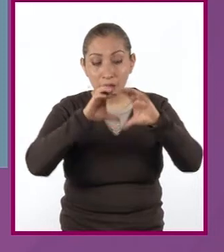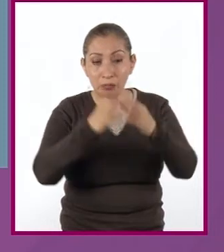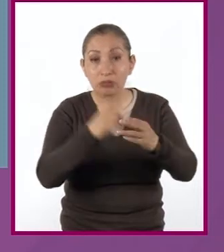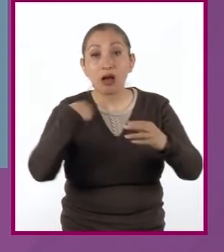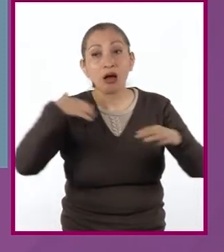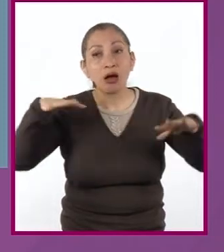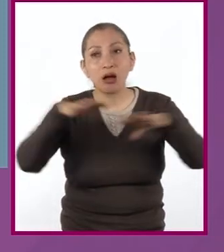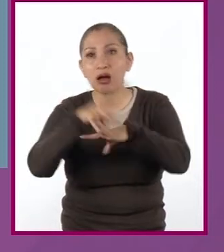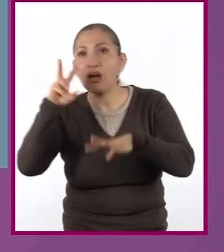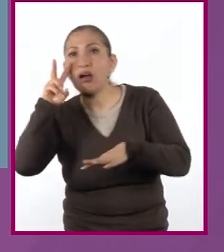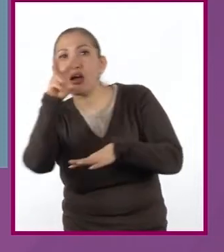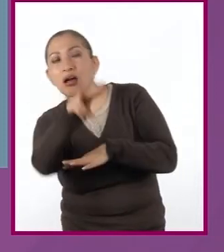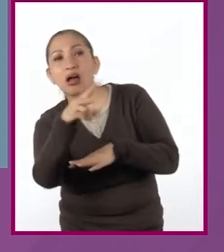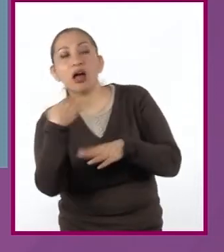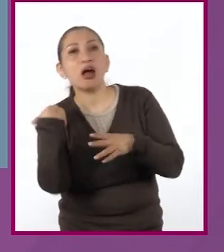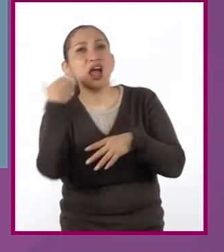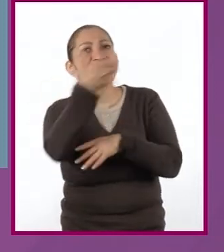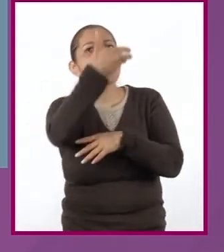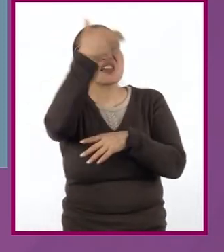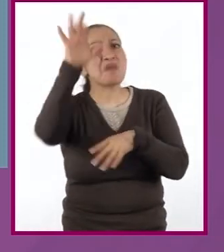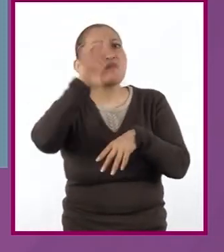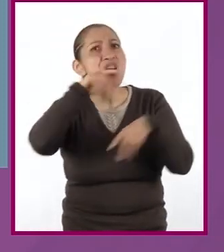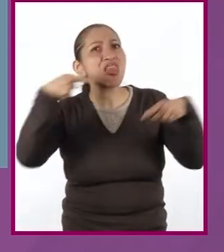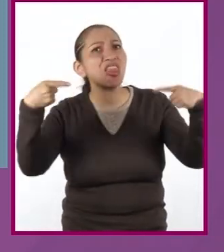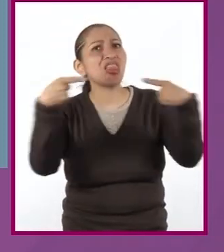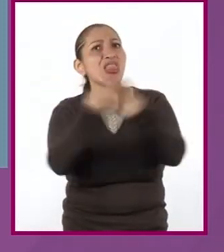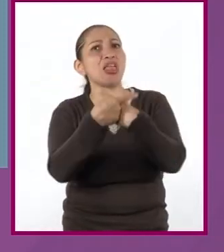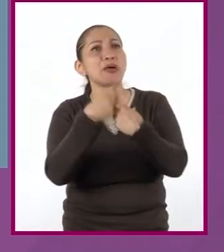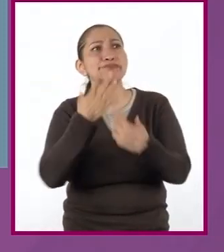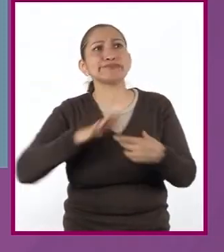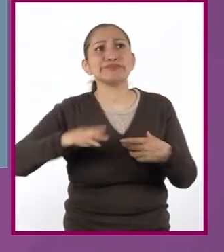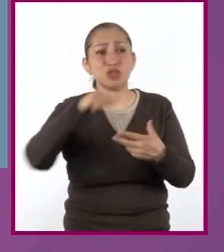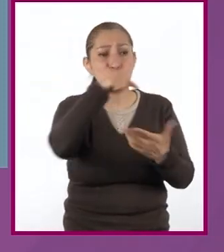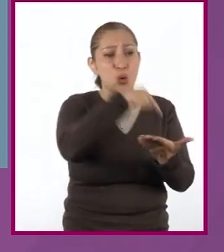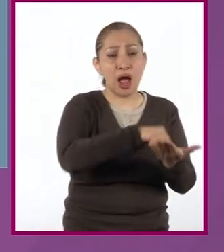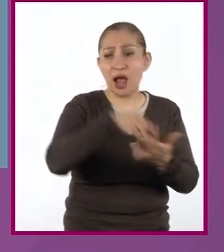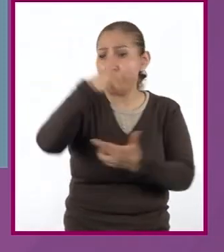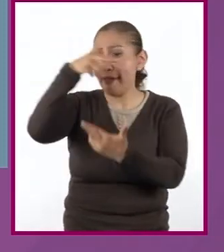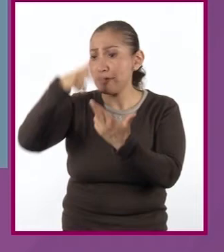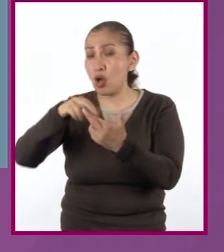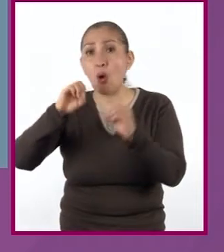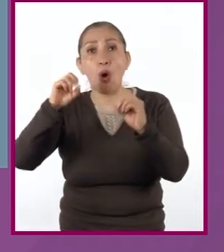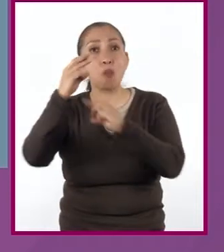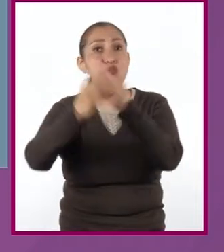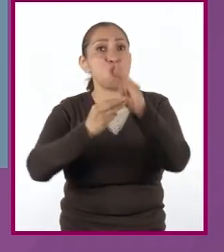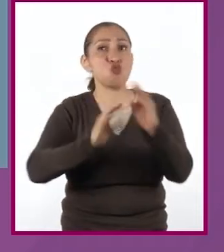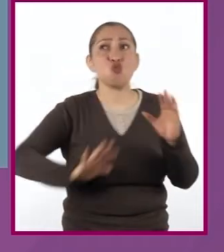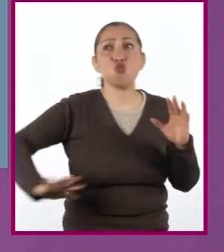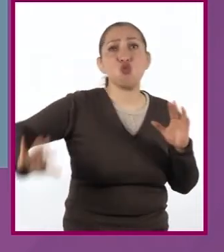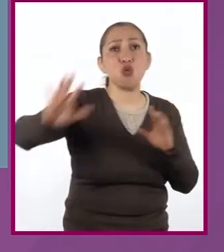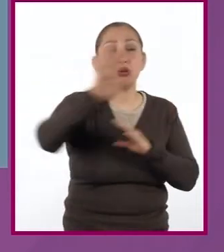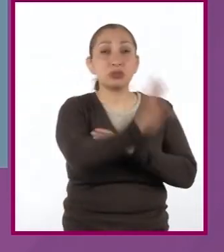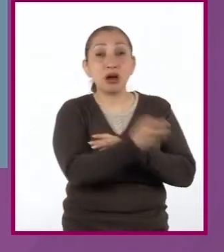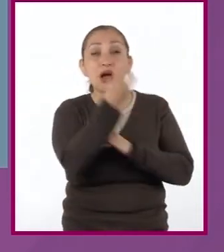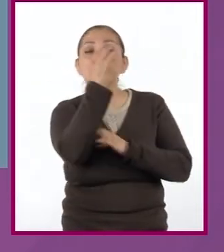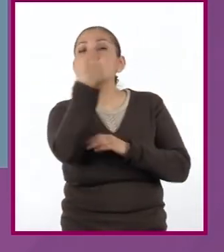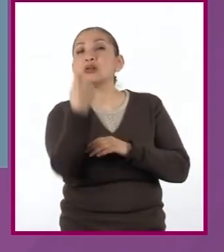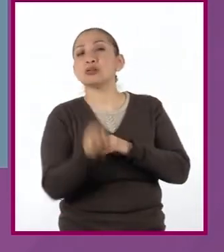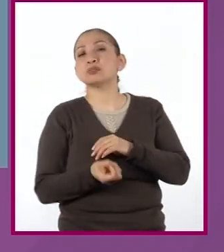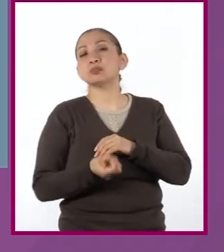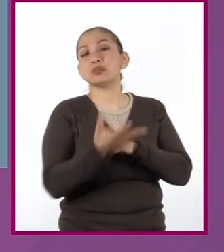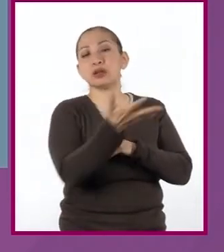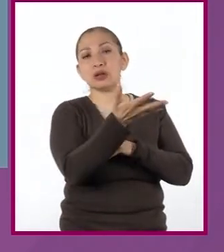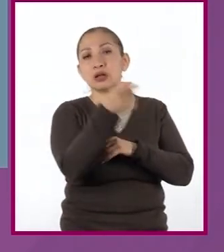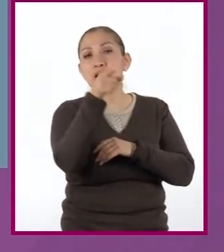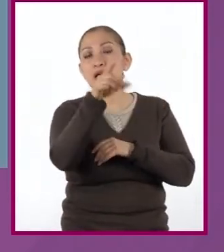han modificado los regímenes climáticos de la Tierra a nivel local, regional y global. A este fenómeno se le